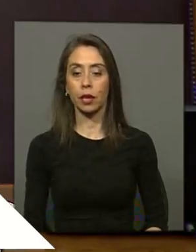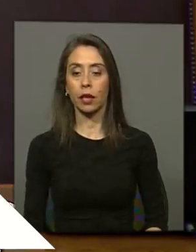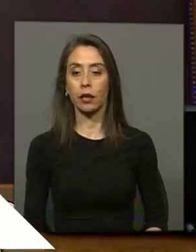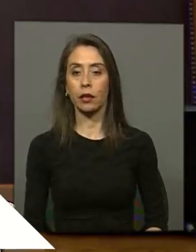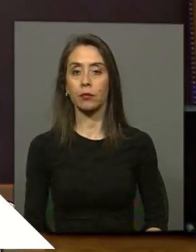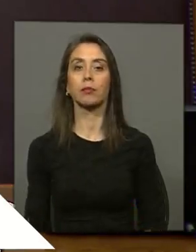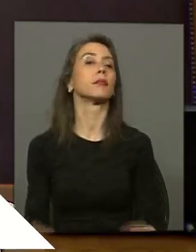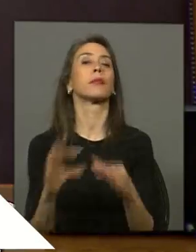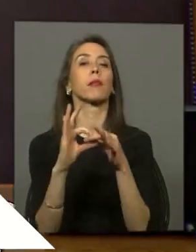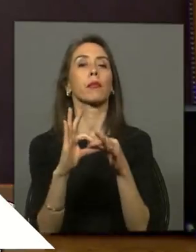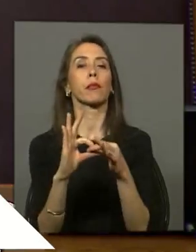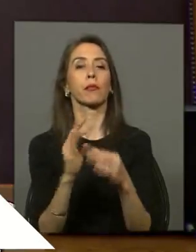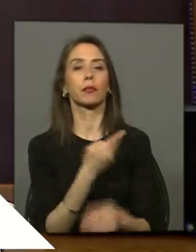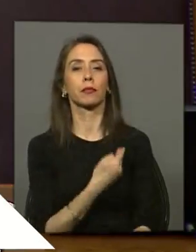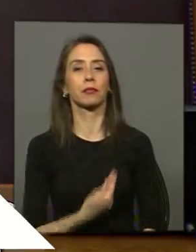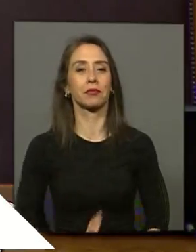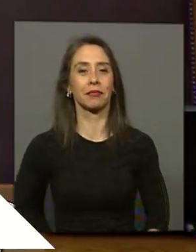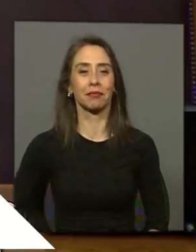Gracias, Presidente.